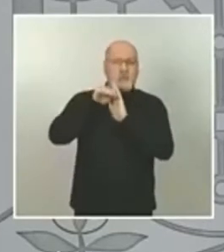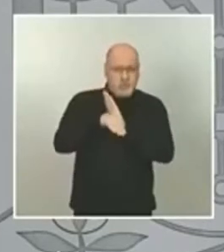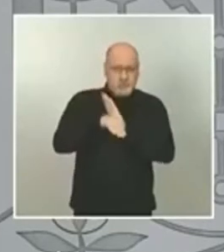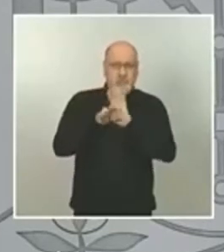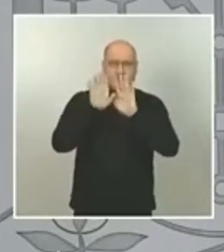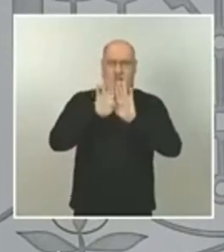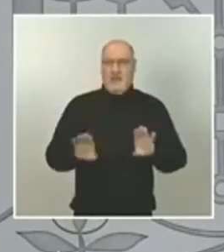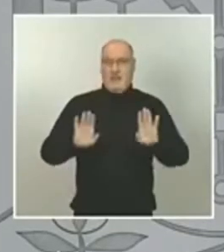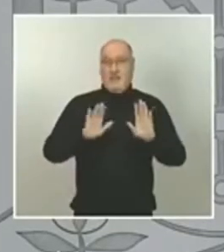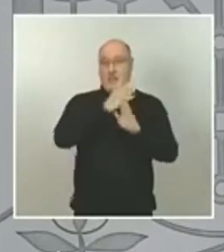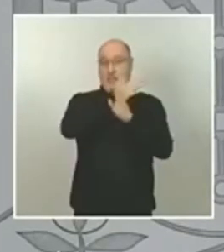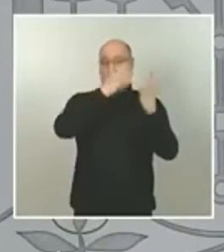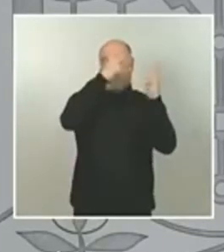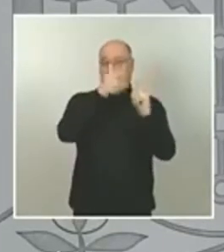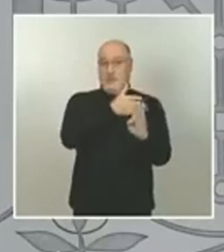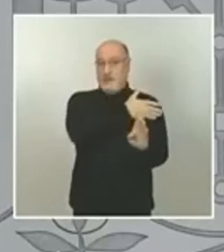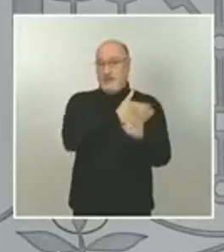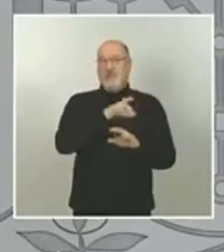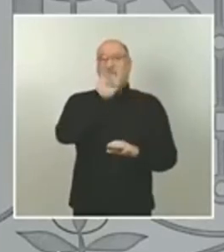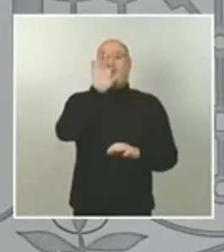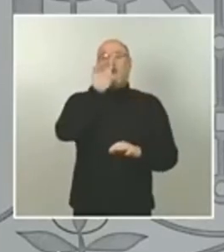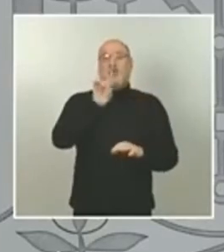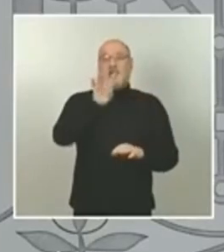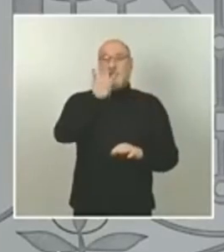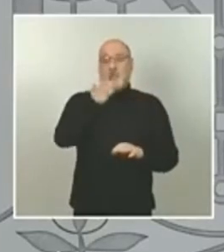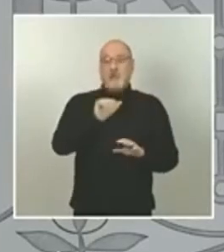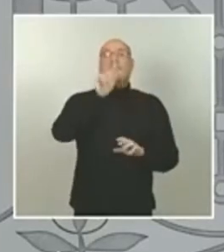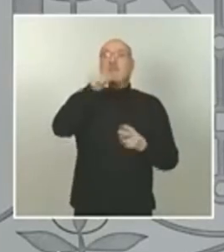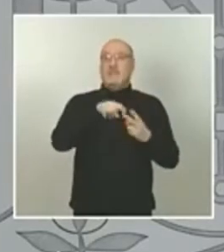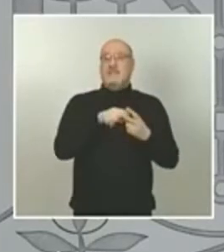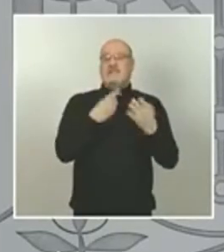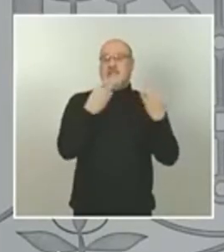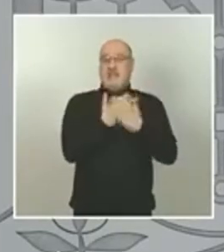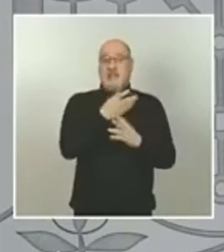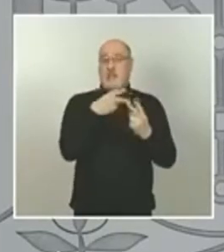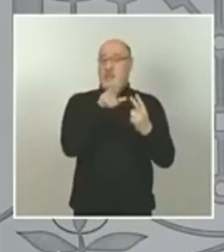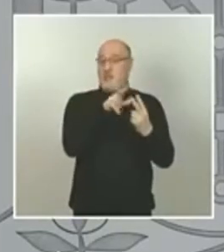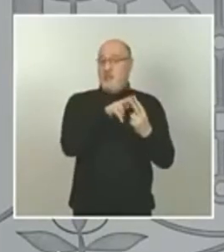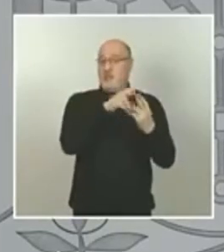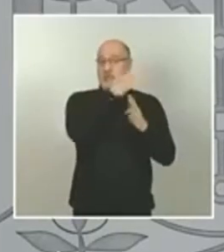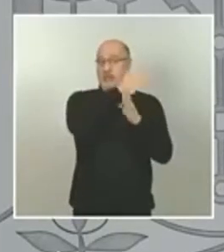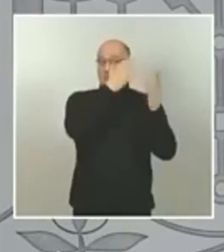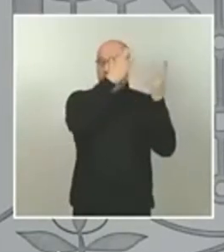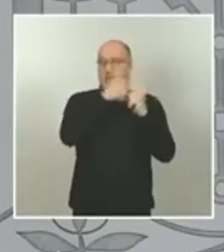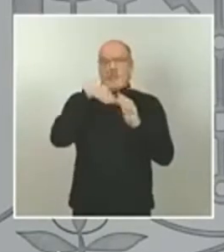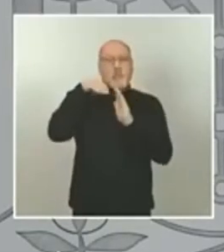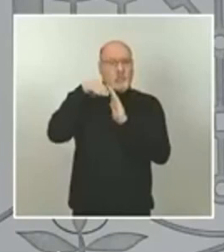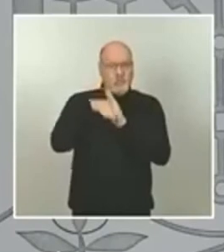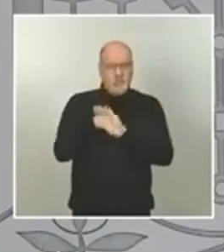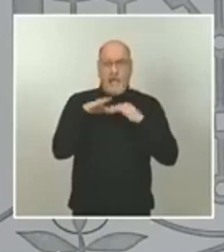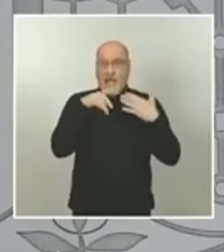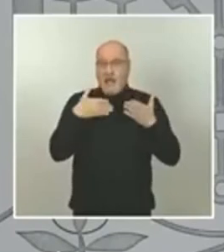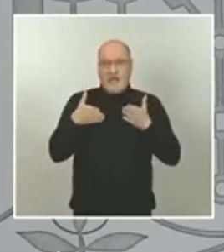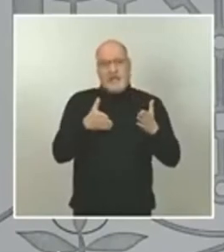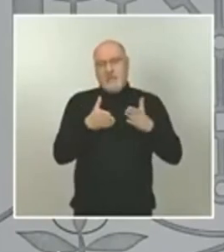incidencia acumulada, tanto a 14 como a 7 días. Por tanto, seguimos en el camino adecuado, si bien se ha